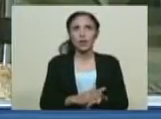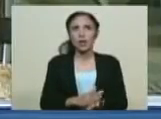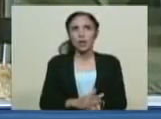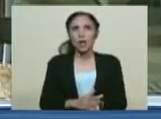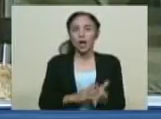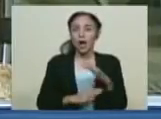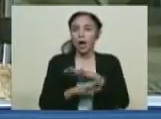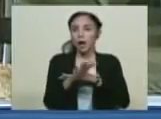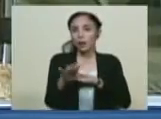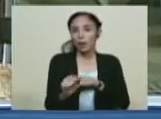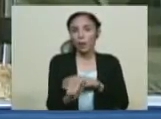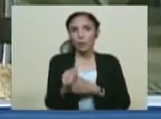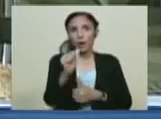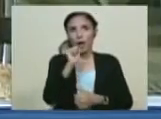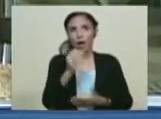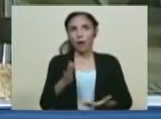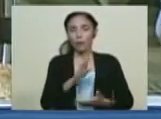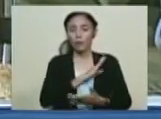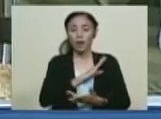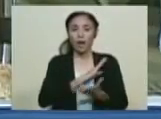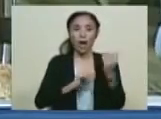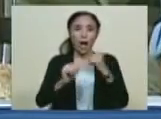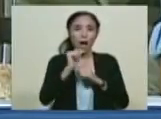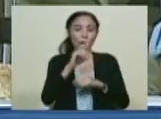el agua de mar más sabrosa